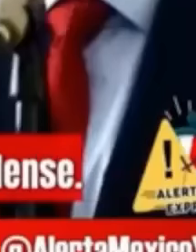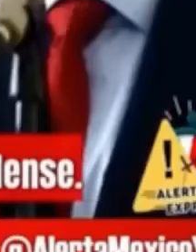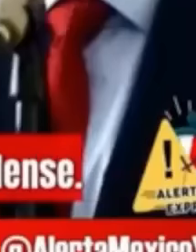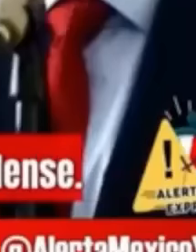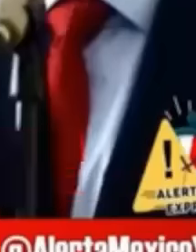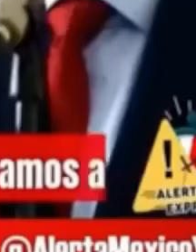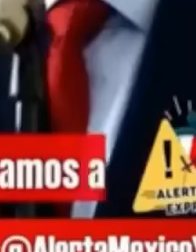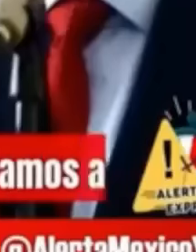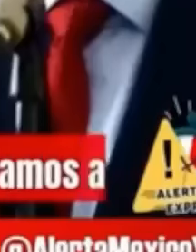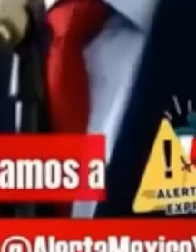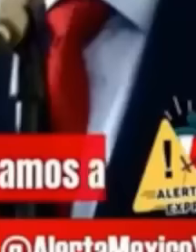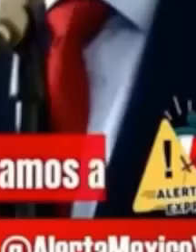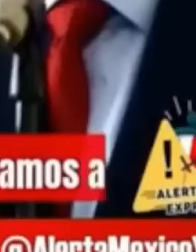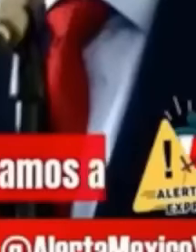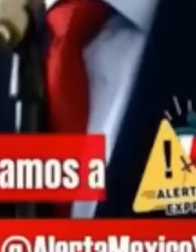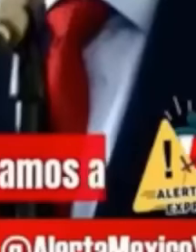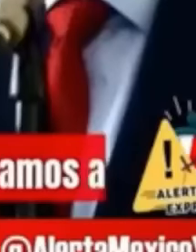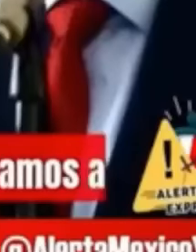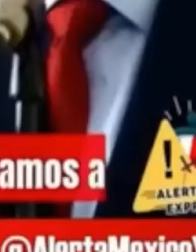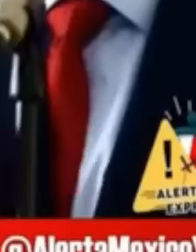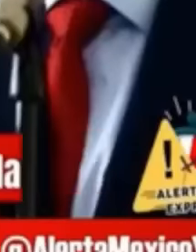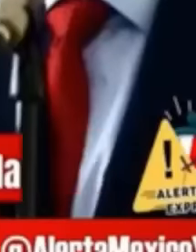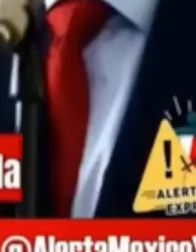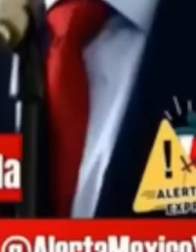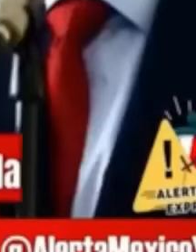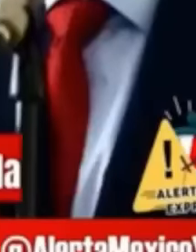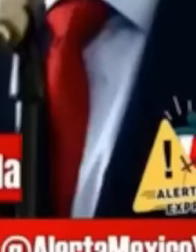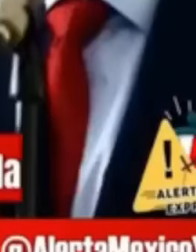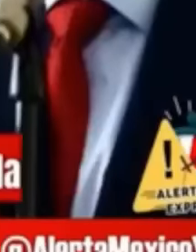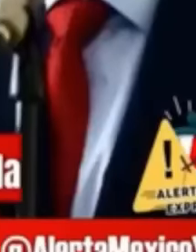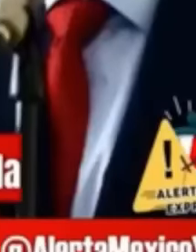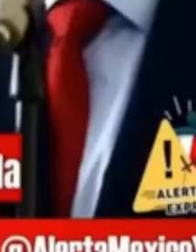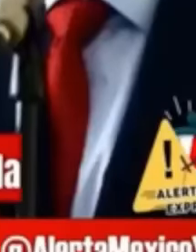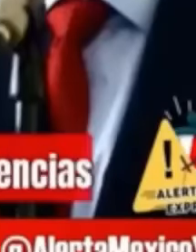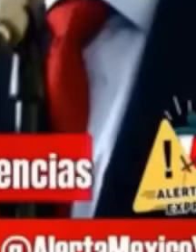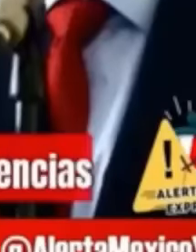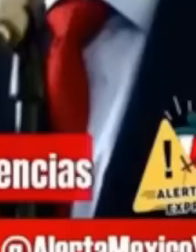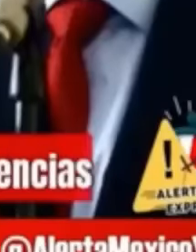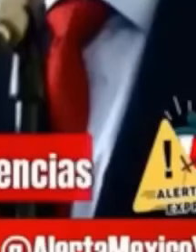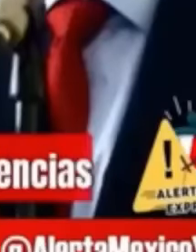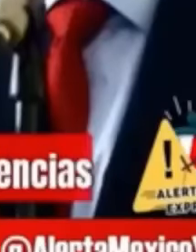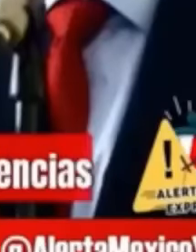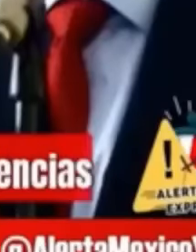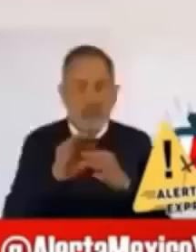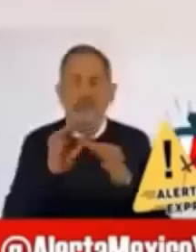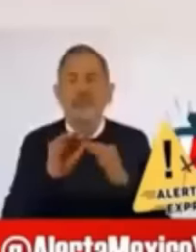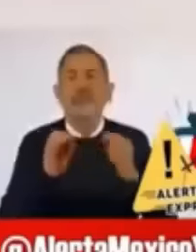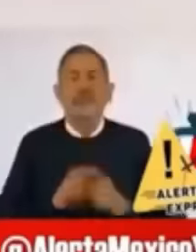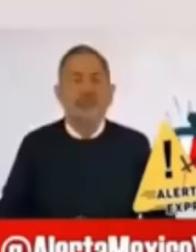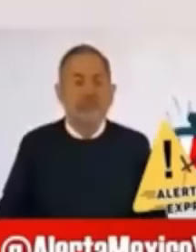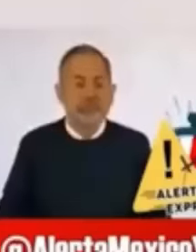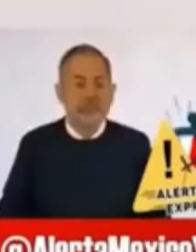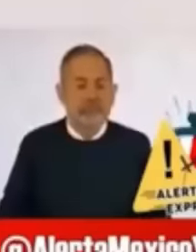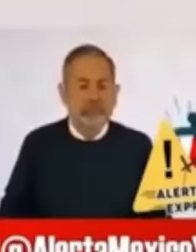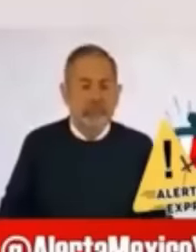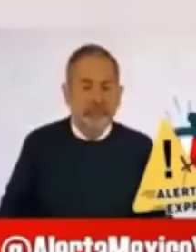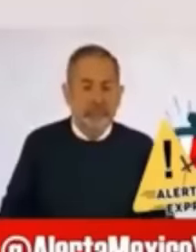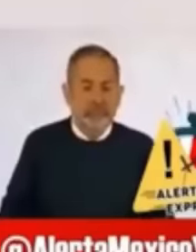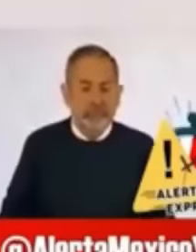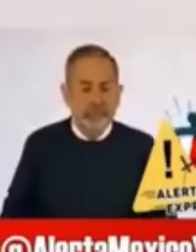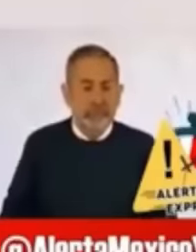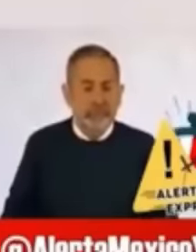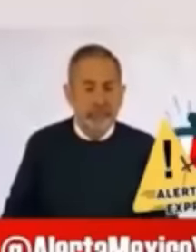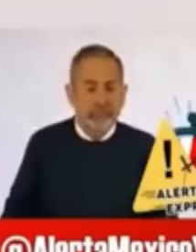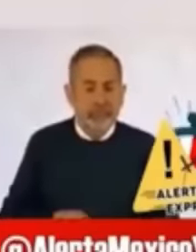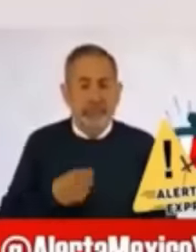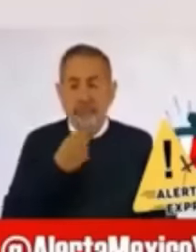diplomático estadounidense. Mexicanos, prepárense, porque les vamos a presentar lo más polémico de la República. Comenzamos. Hay diferencias entre lo